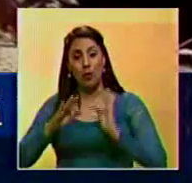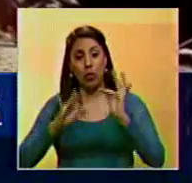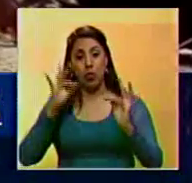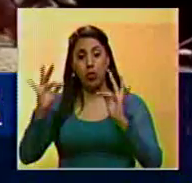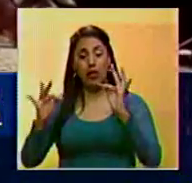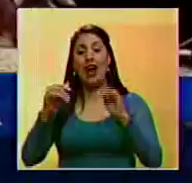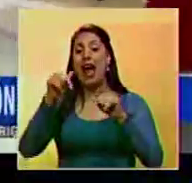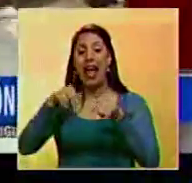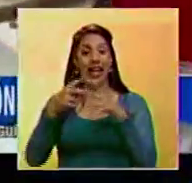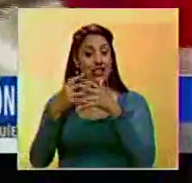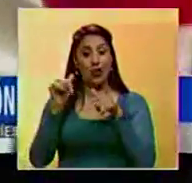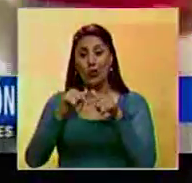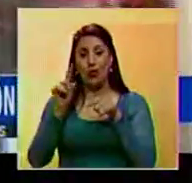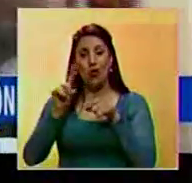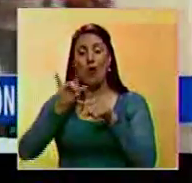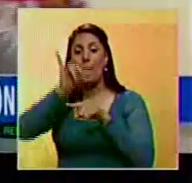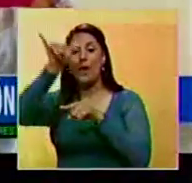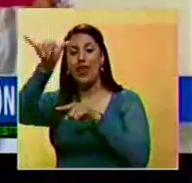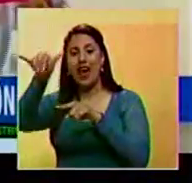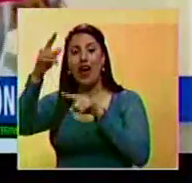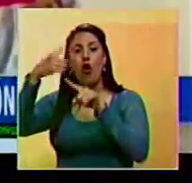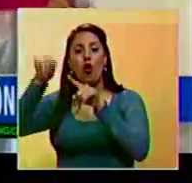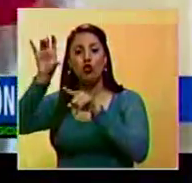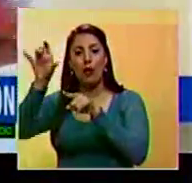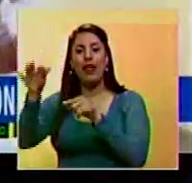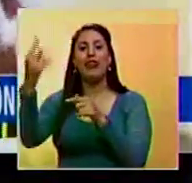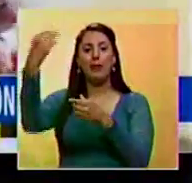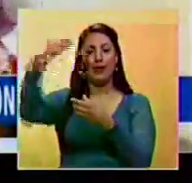fuera de los eeuu seis de ellas residentes en texas